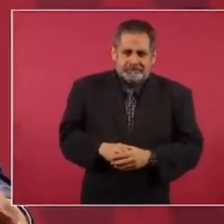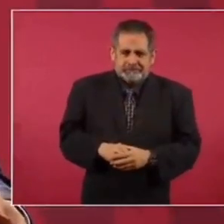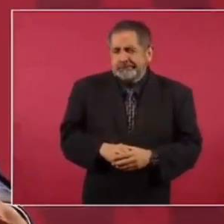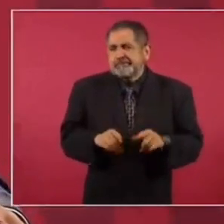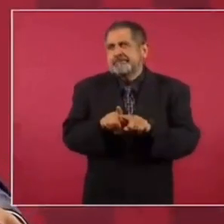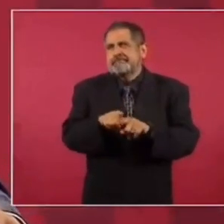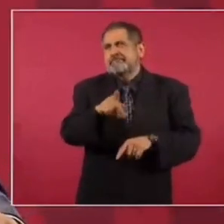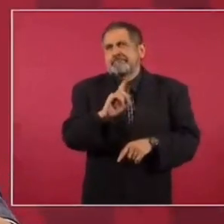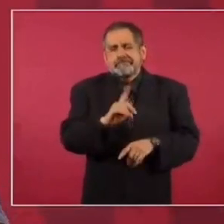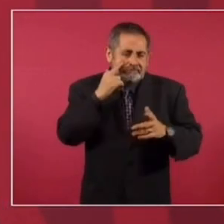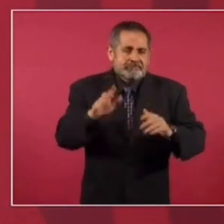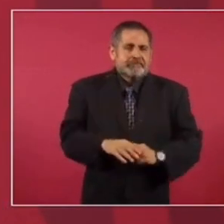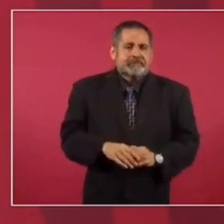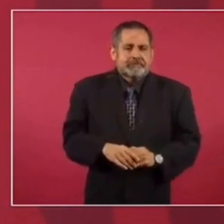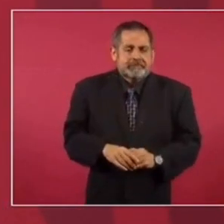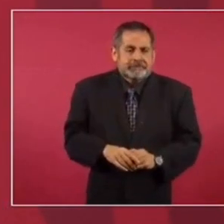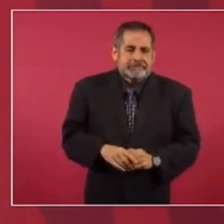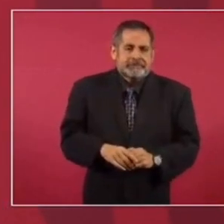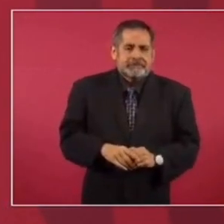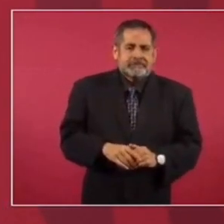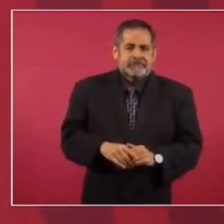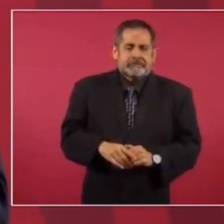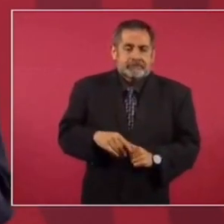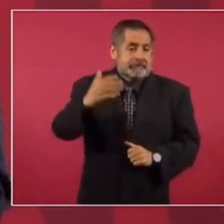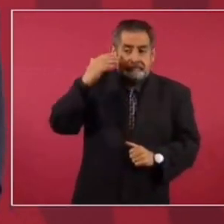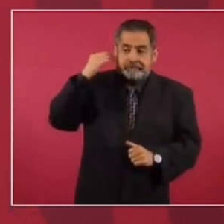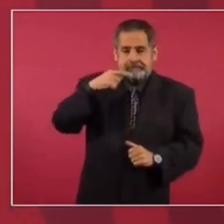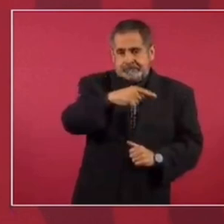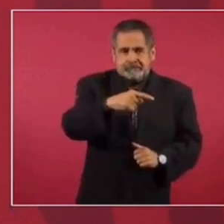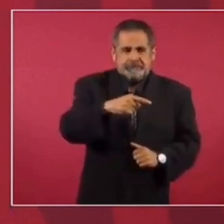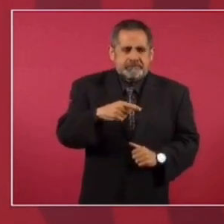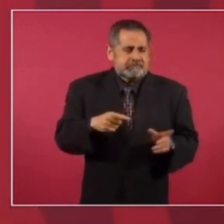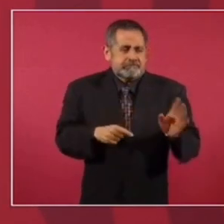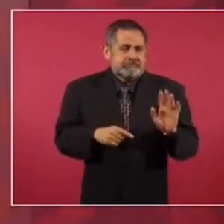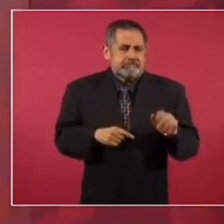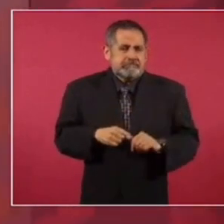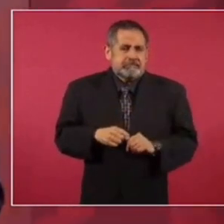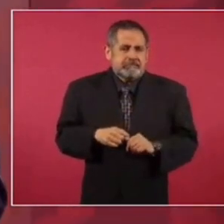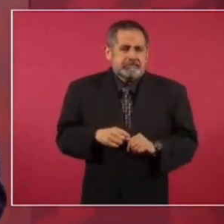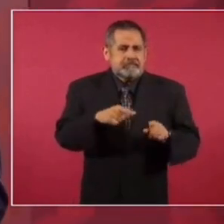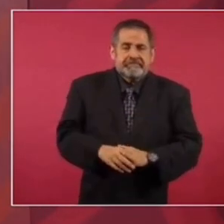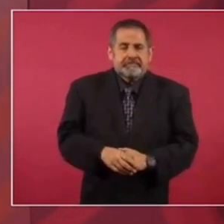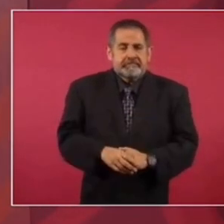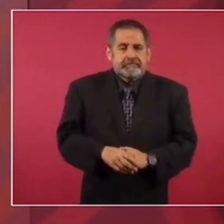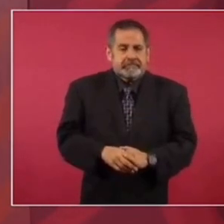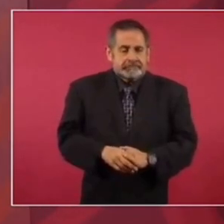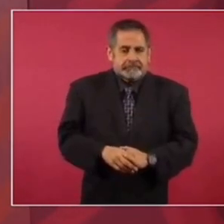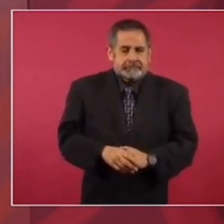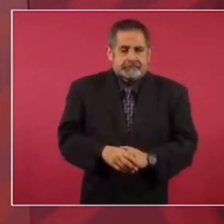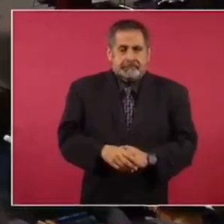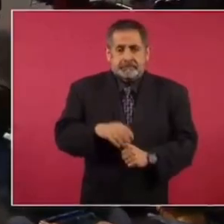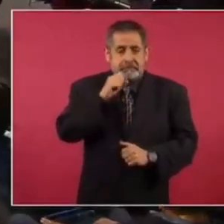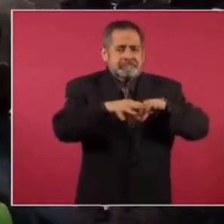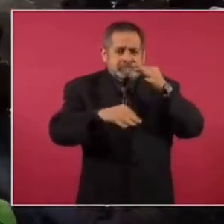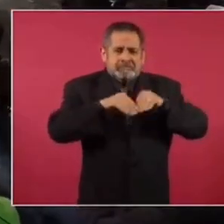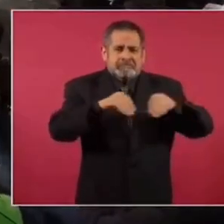era así pero sí allá más margen para la manipulación